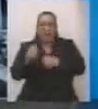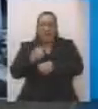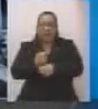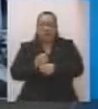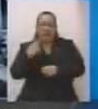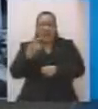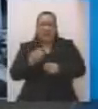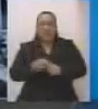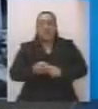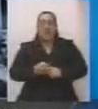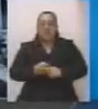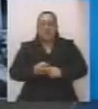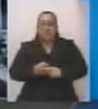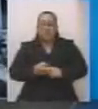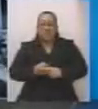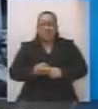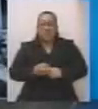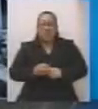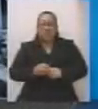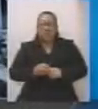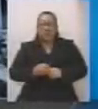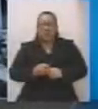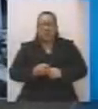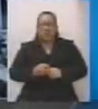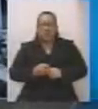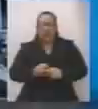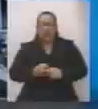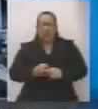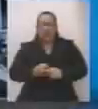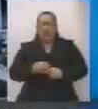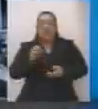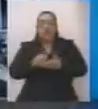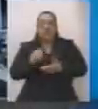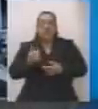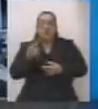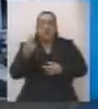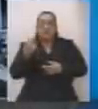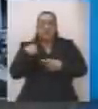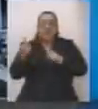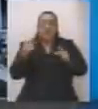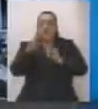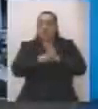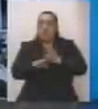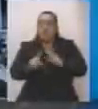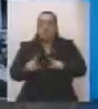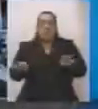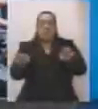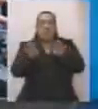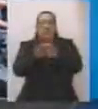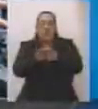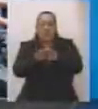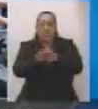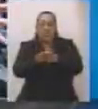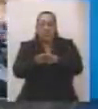tareas gerenciales son más sensibles al nivel de capacitación que las tareas subordinadas, tendemos a colocar en